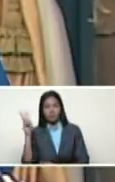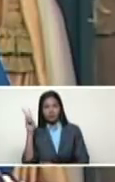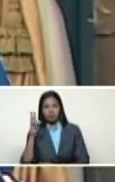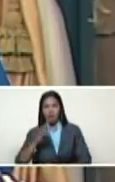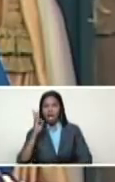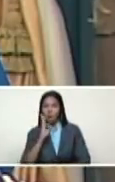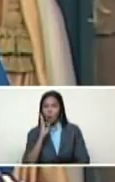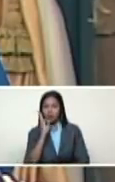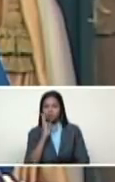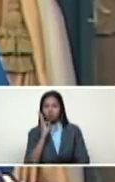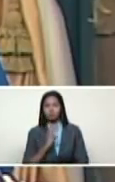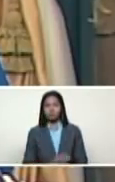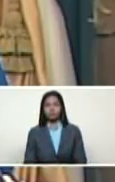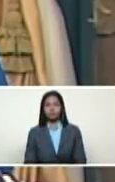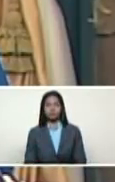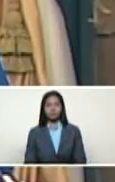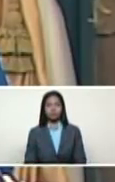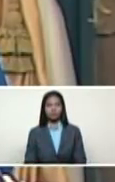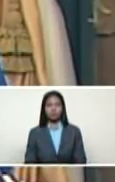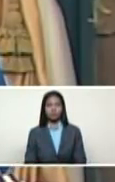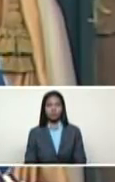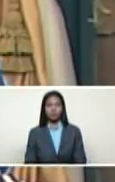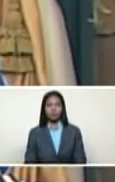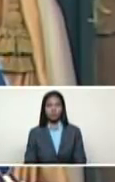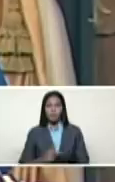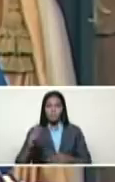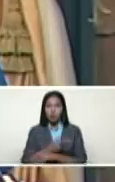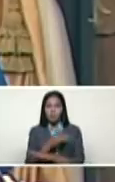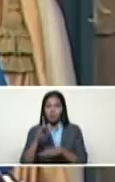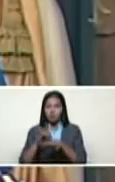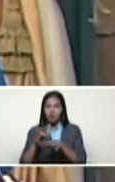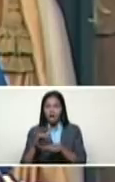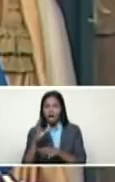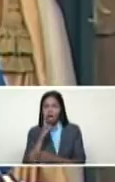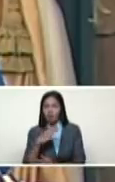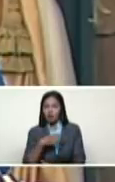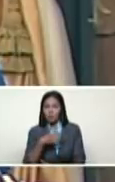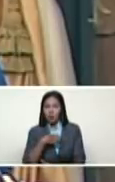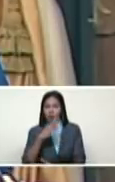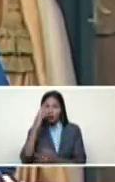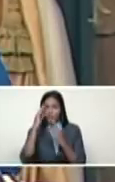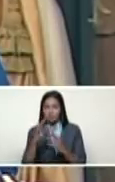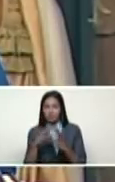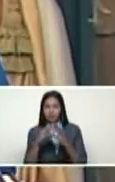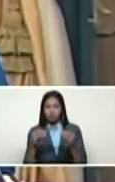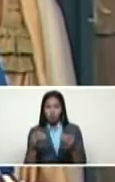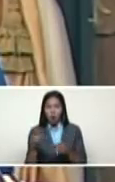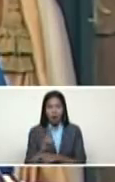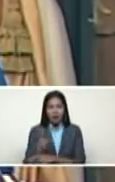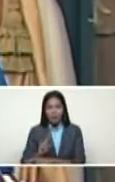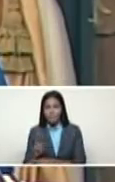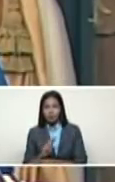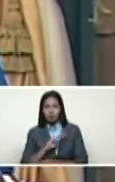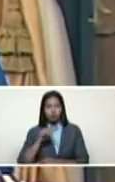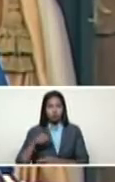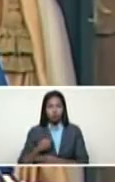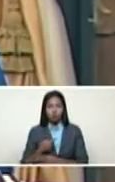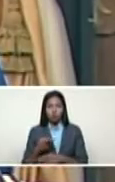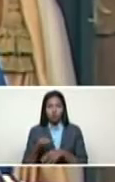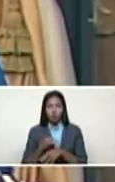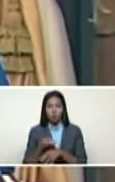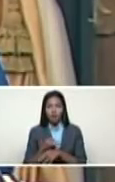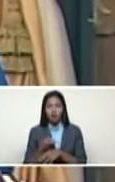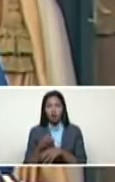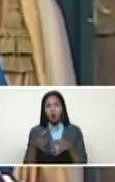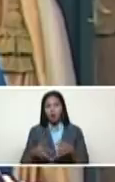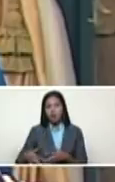Washington. Es inviolable, es intocable y debe ser respetada de manera inmediata por el gobierno de los